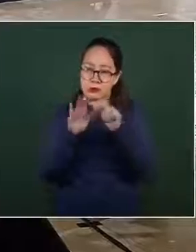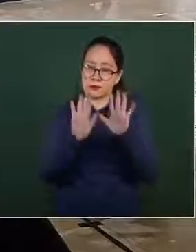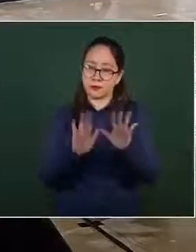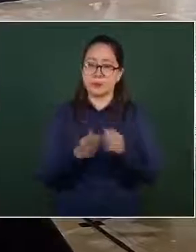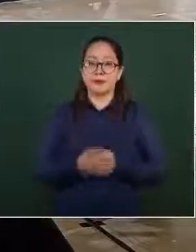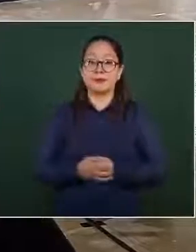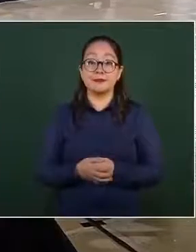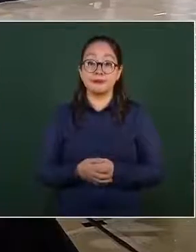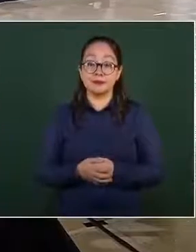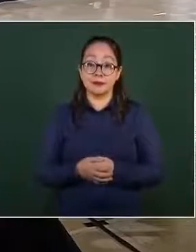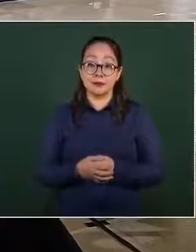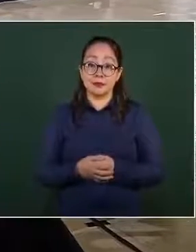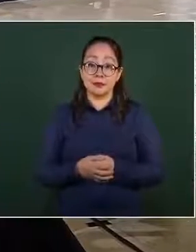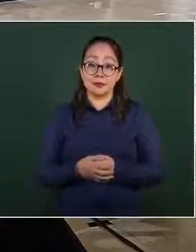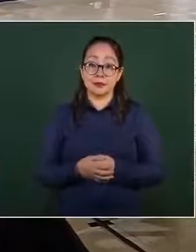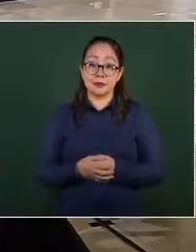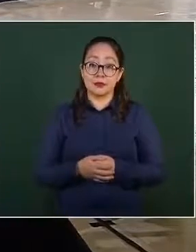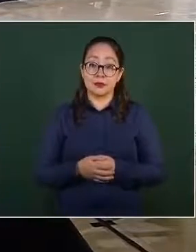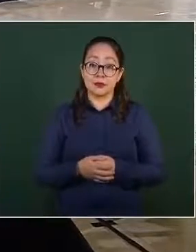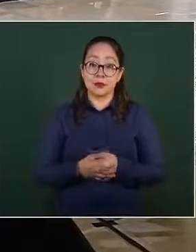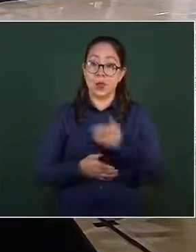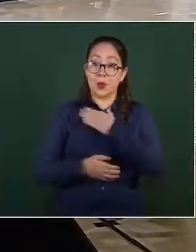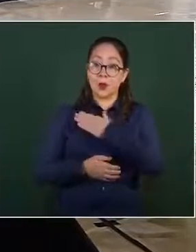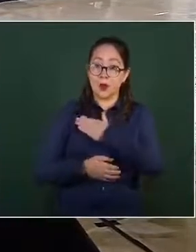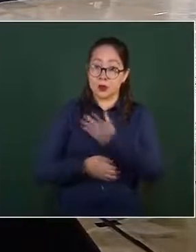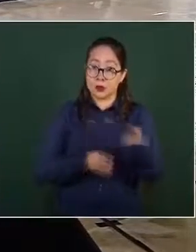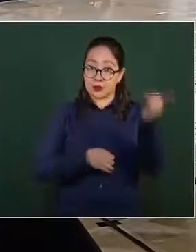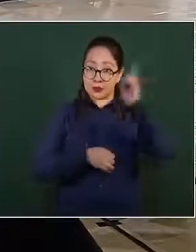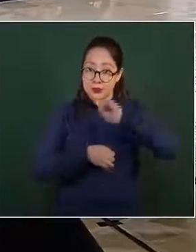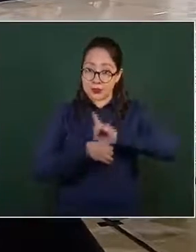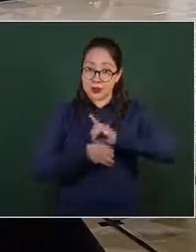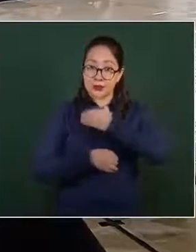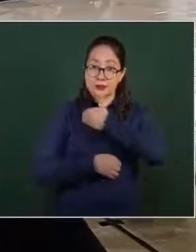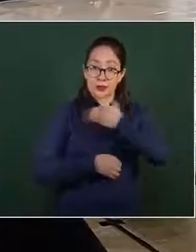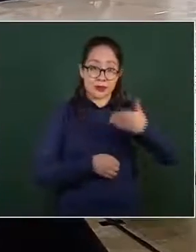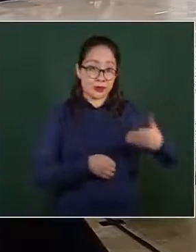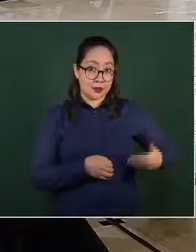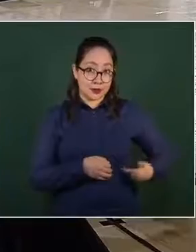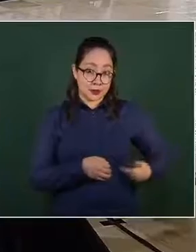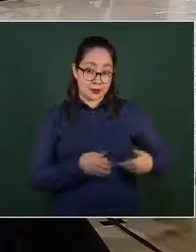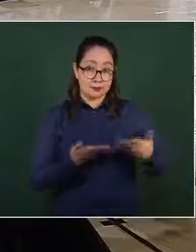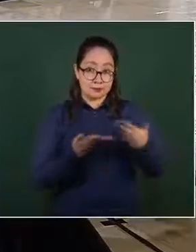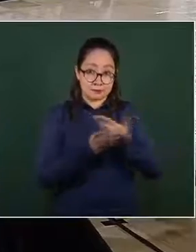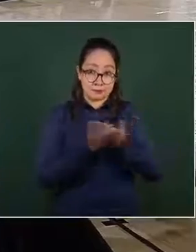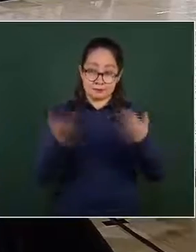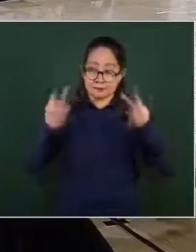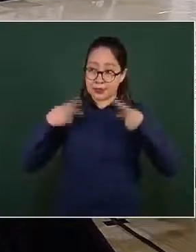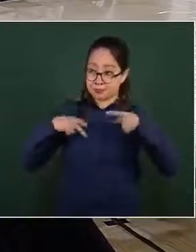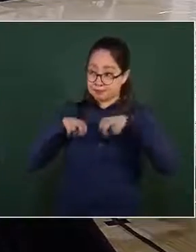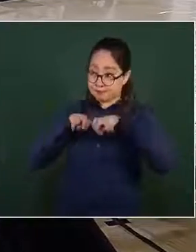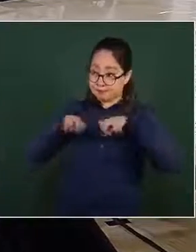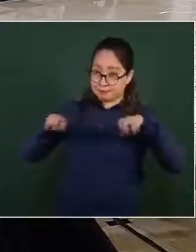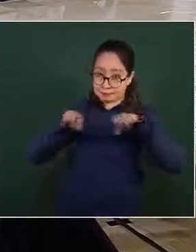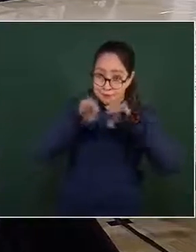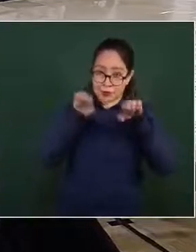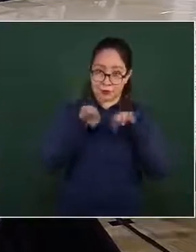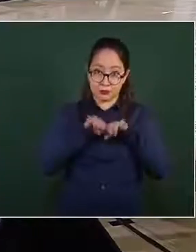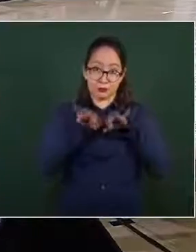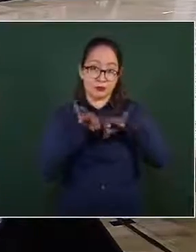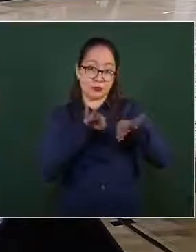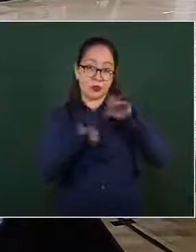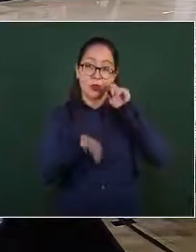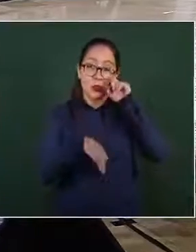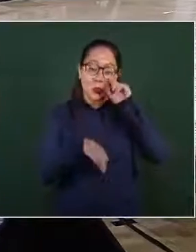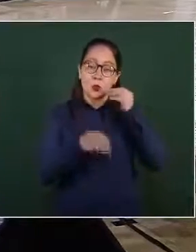Buenos días, presidente, a todos los miembros del gabinete, bienvenidos, muchas gracias por todo el apoyo.